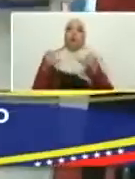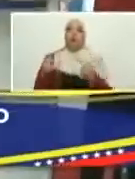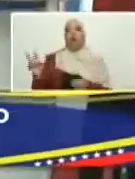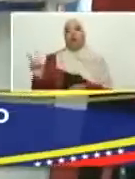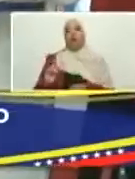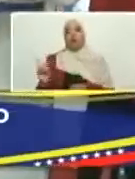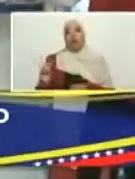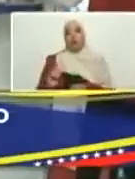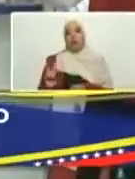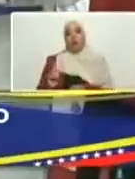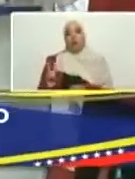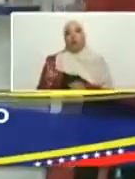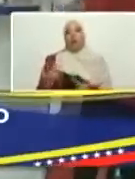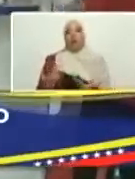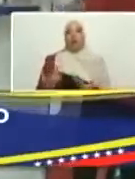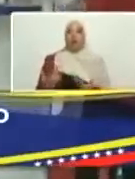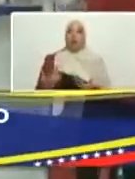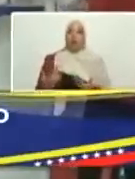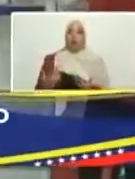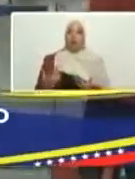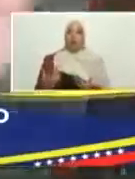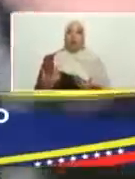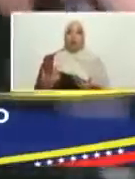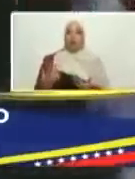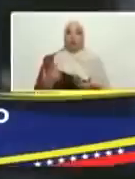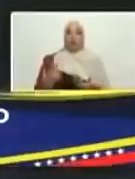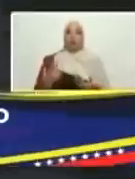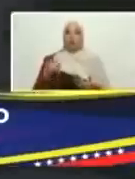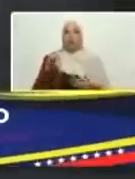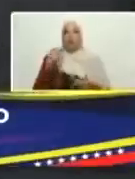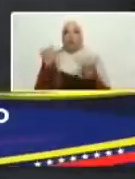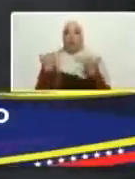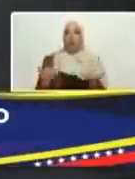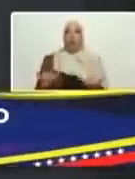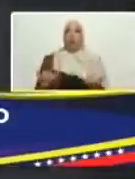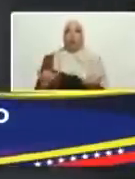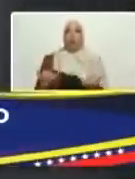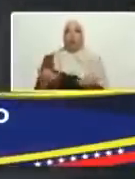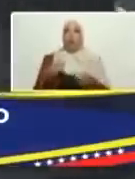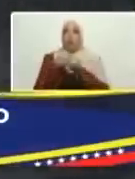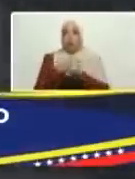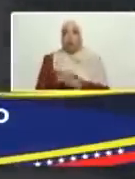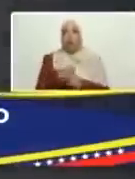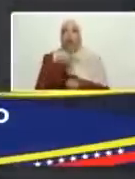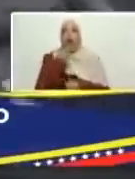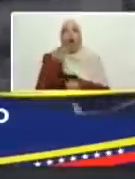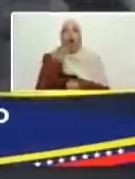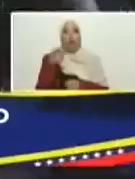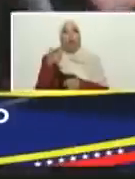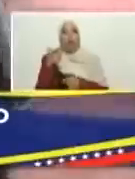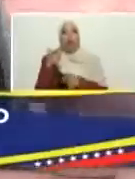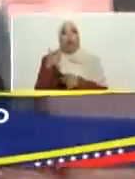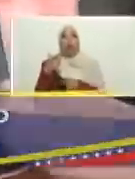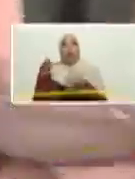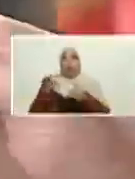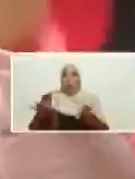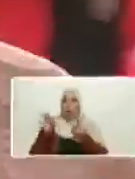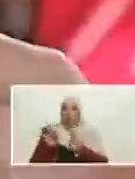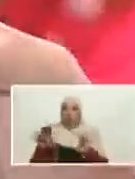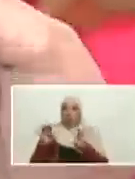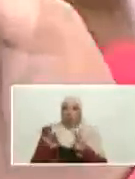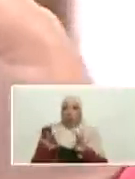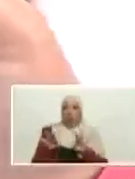registrada con una marca nacional. Tú tienes guantes, no se puede agarrar sin guantes. No, es para que no se manche, no pasa nada, no pasa nada.